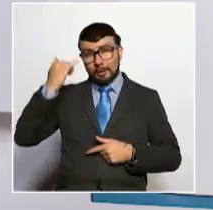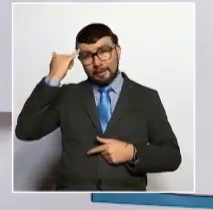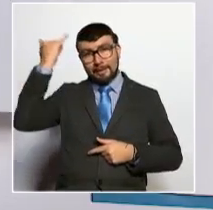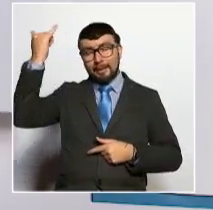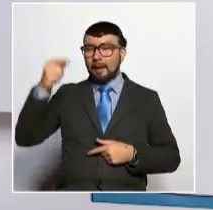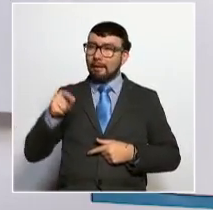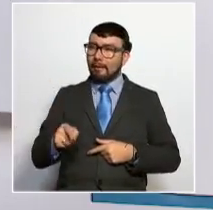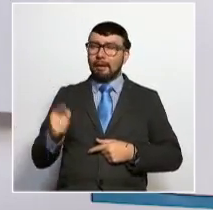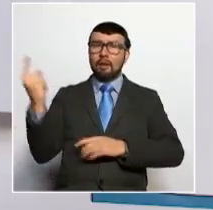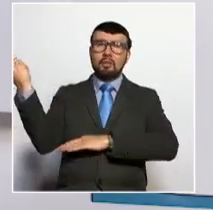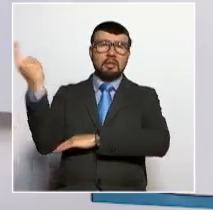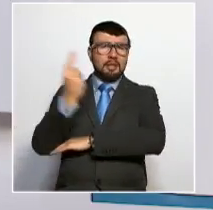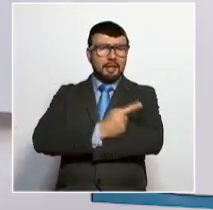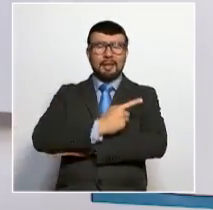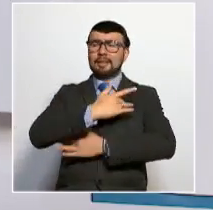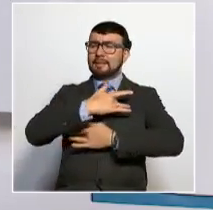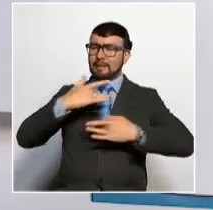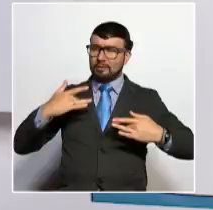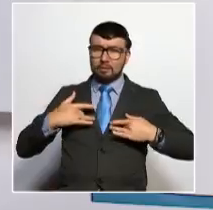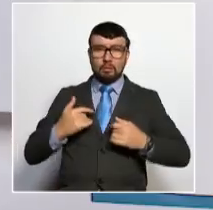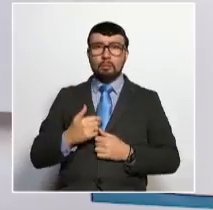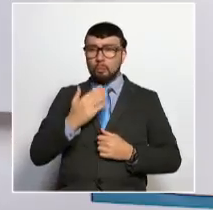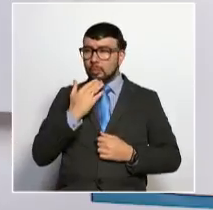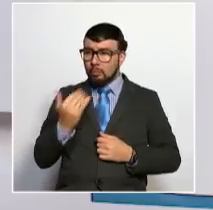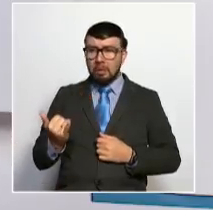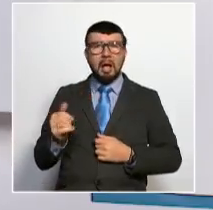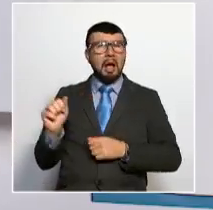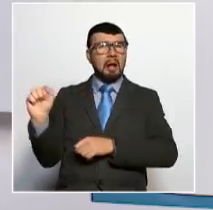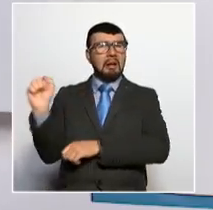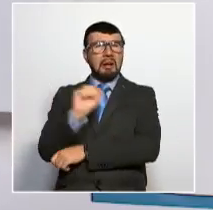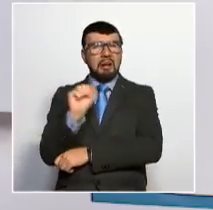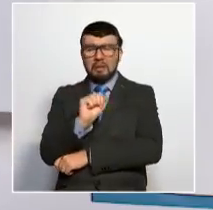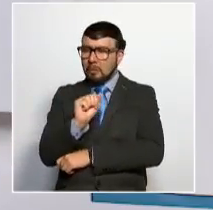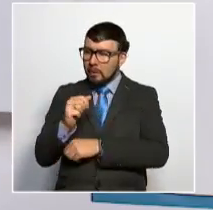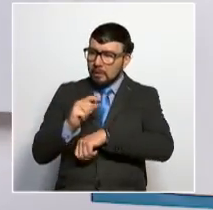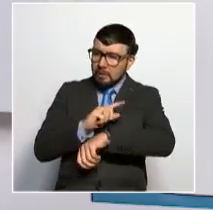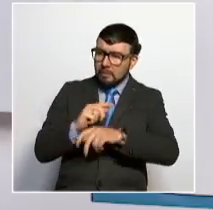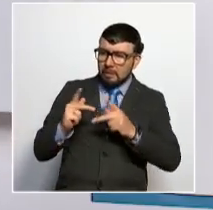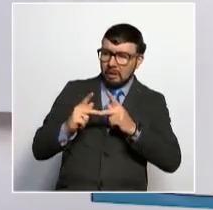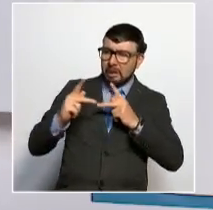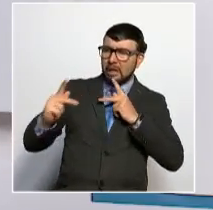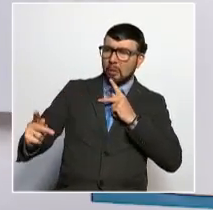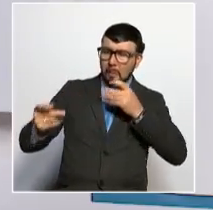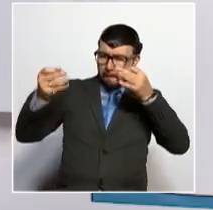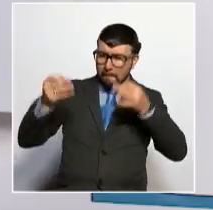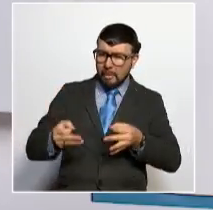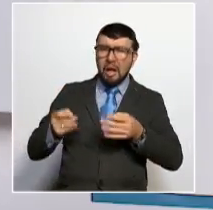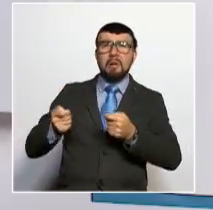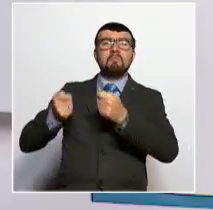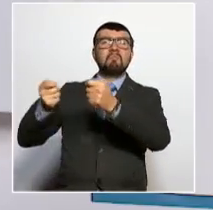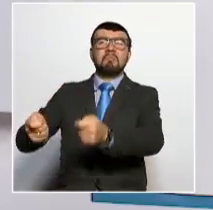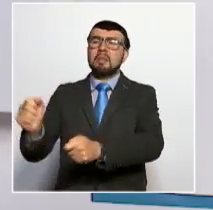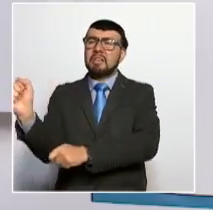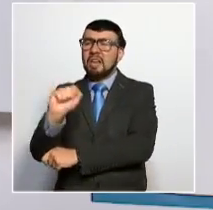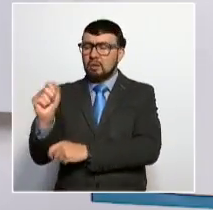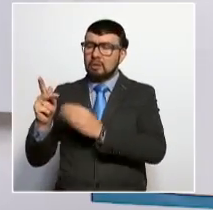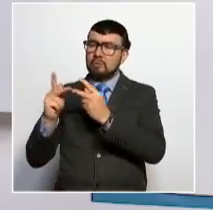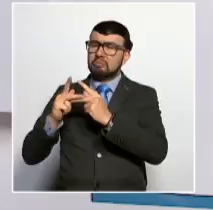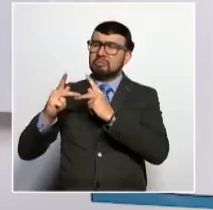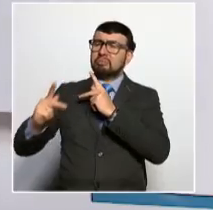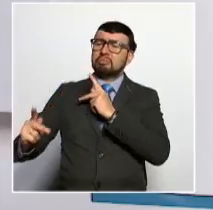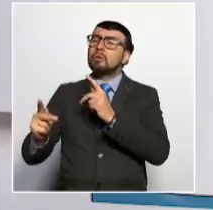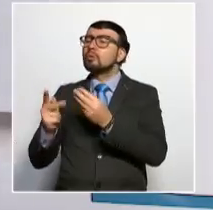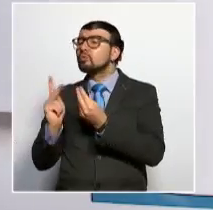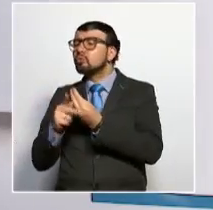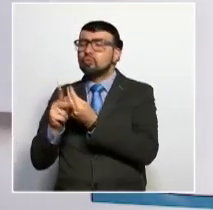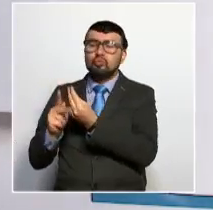dice, hombre, si uno le dedica un día entero a un carro, ¿por qué no se lo podemos dedicar al cuerpo? Muchas veces queremos solucionar un problema grave de